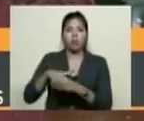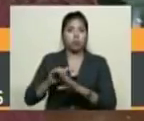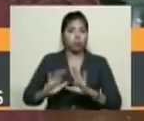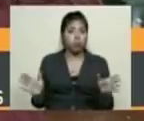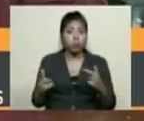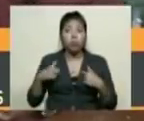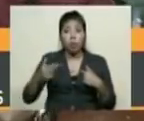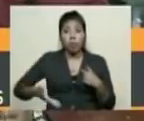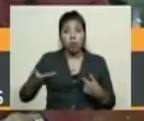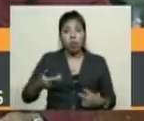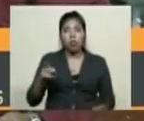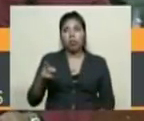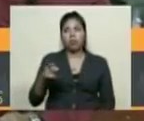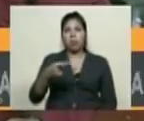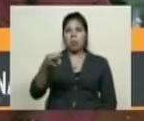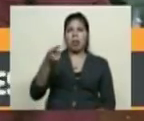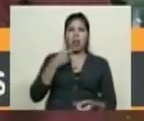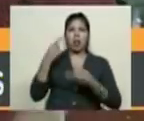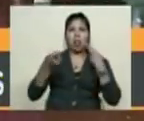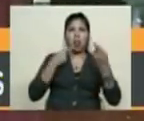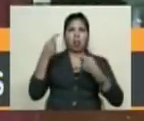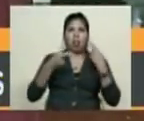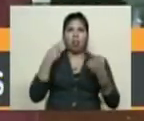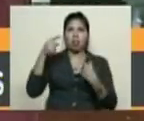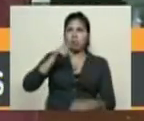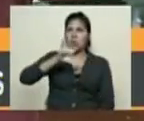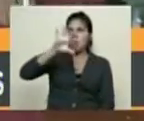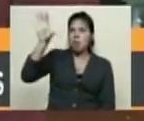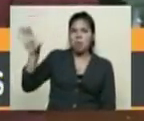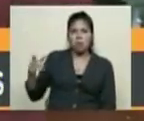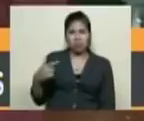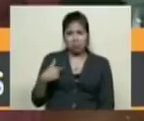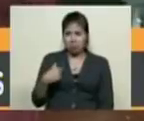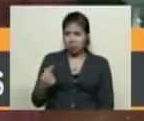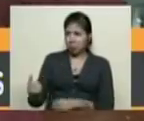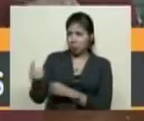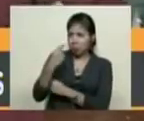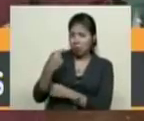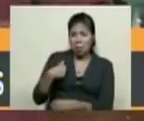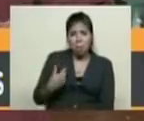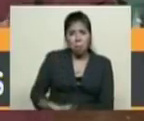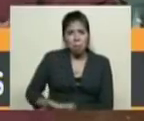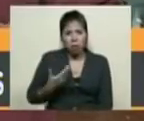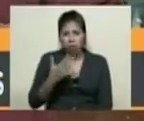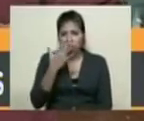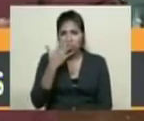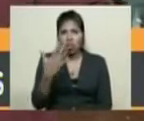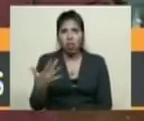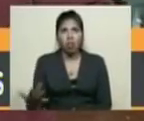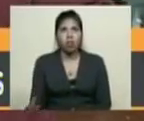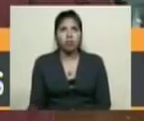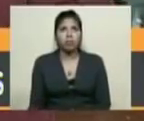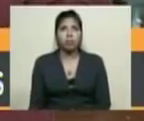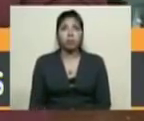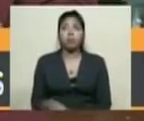Lo que digan los gobiernos extranjeros no nos importa para nada en Venezuela, pero para nada. Ellos dijeron lo mismo que para